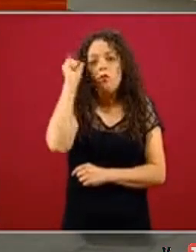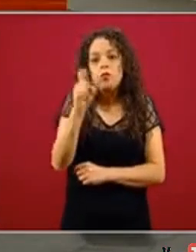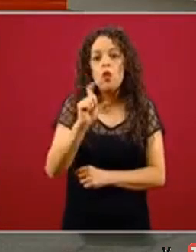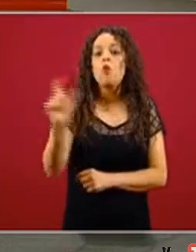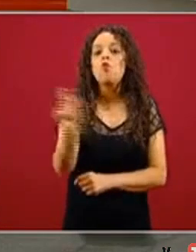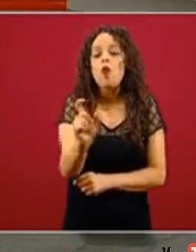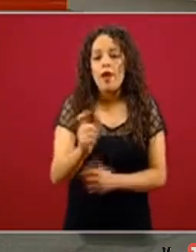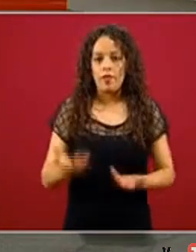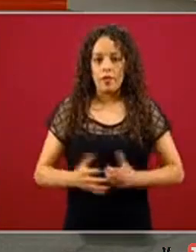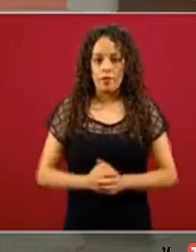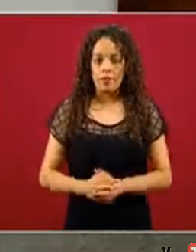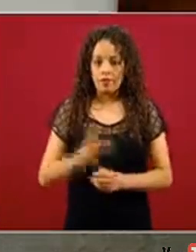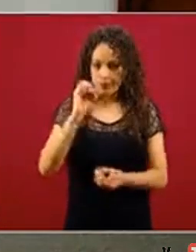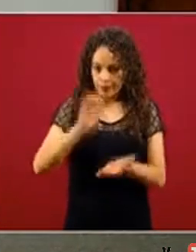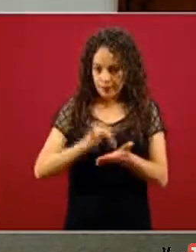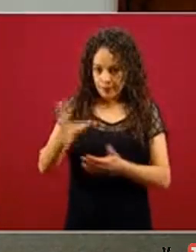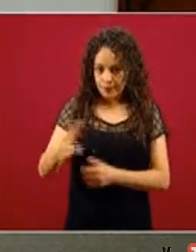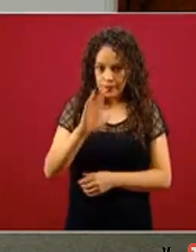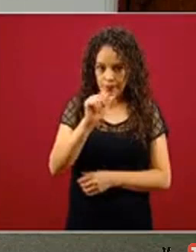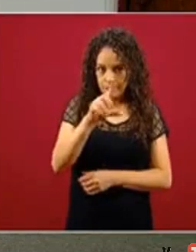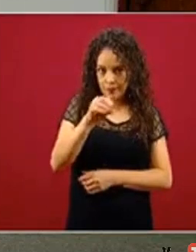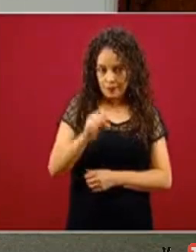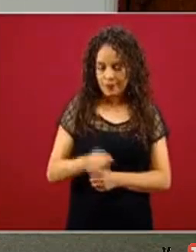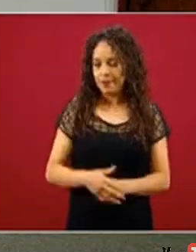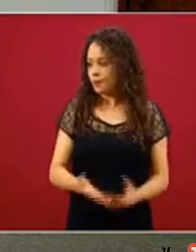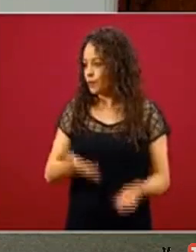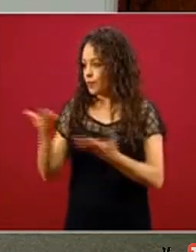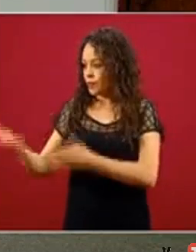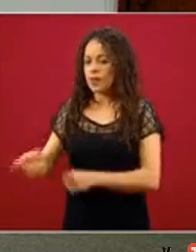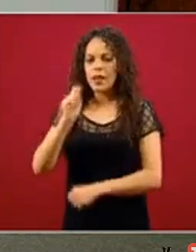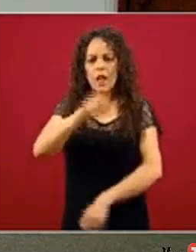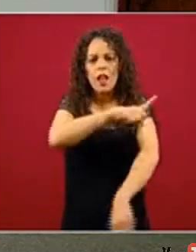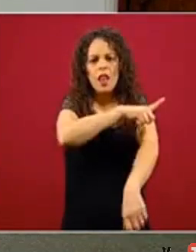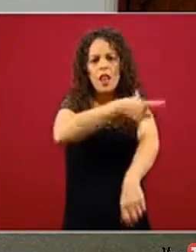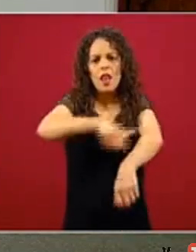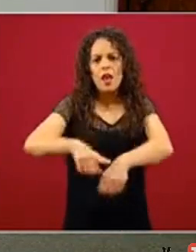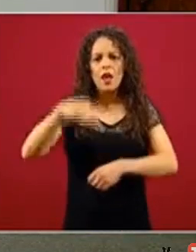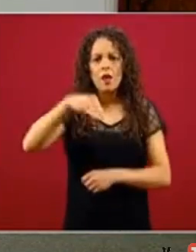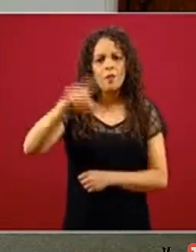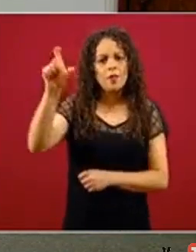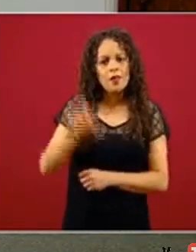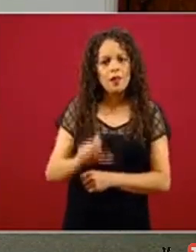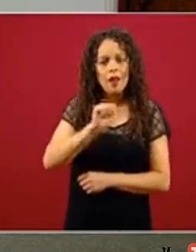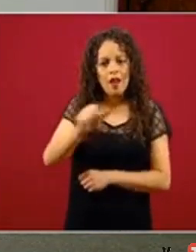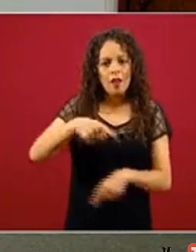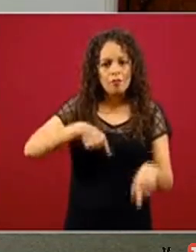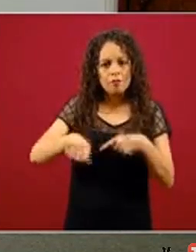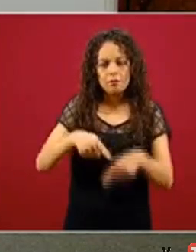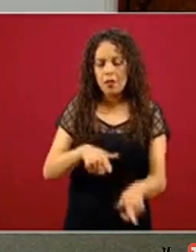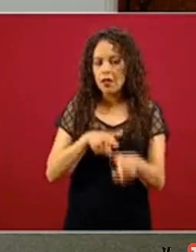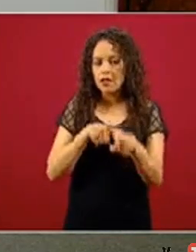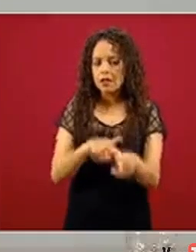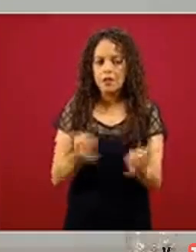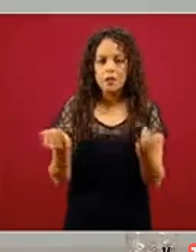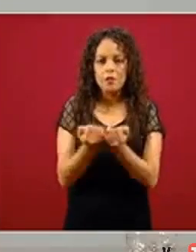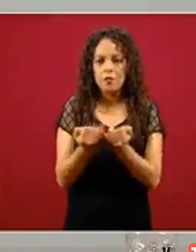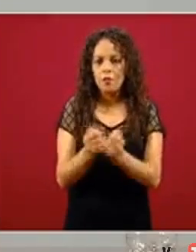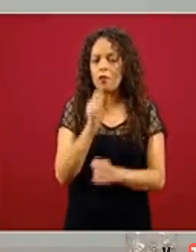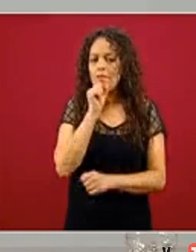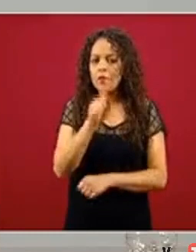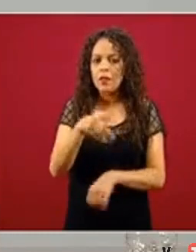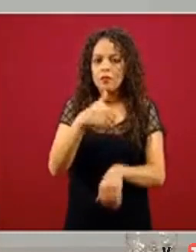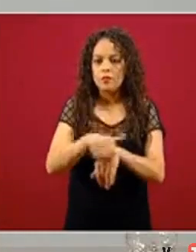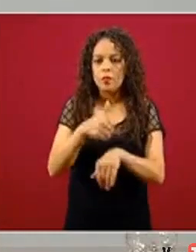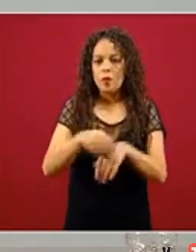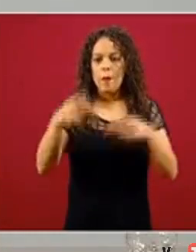MX. Liga MX, ¿sigue siendo el mismo número de personas a las que se